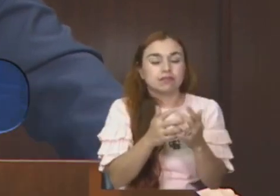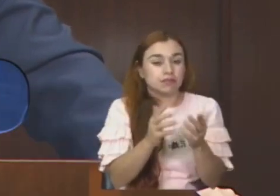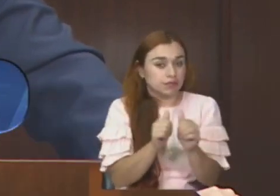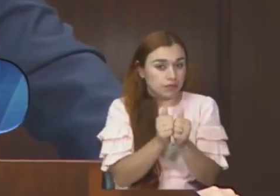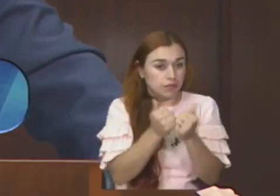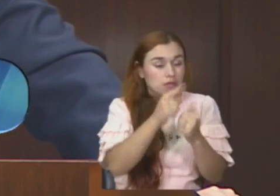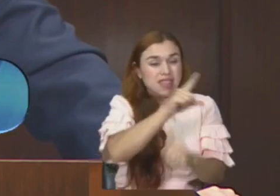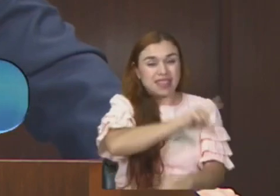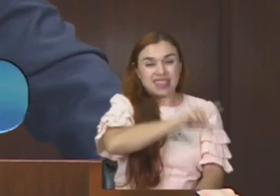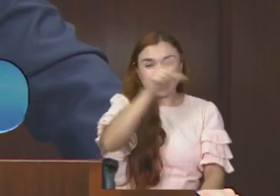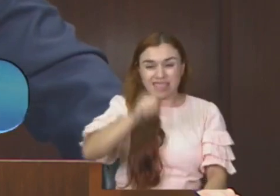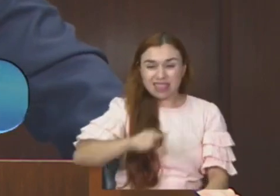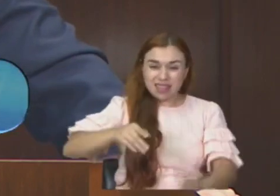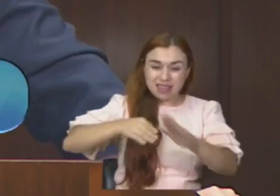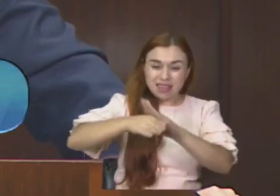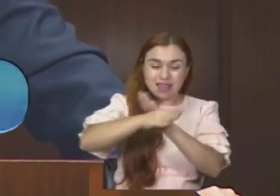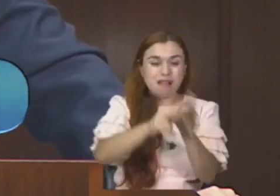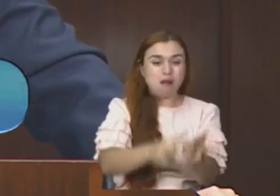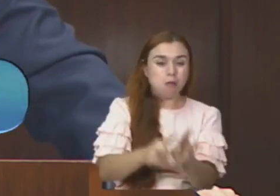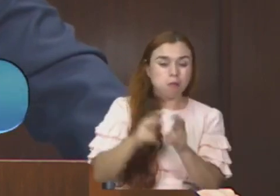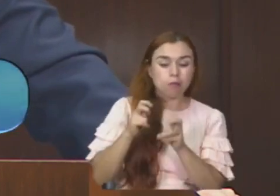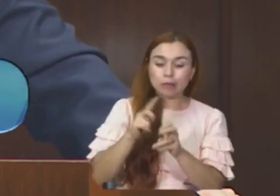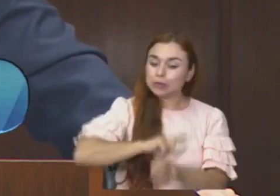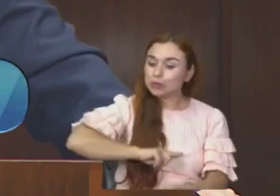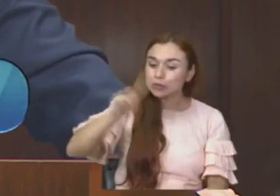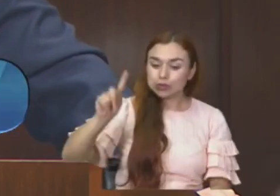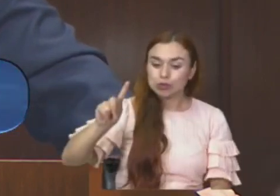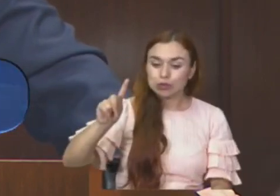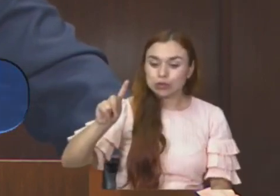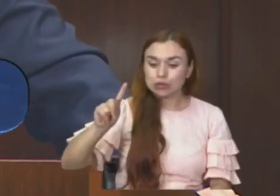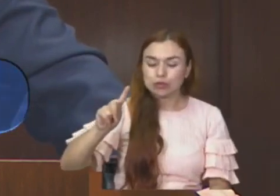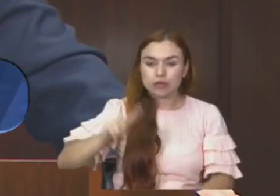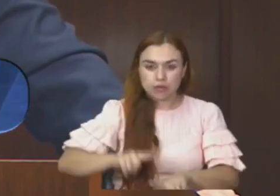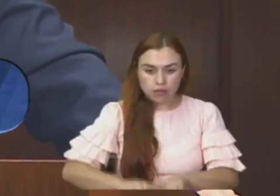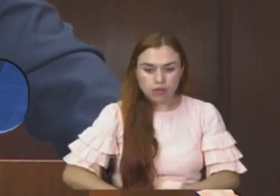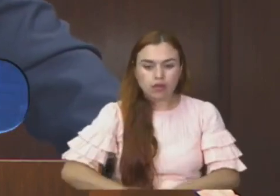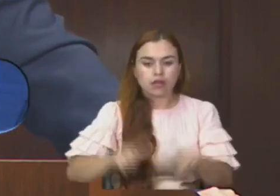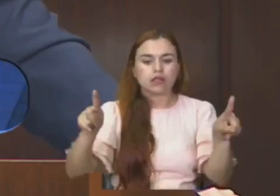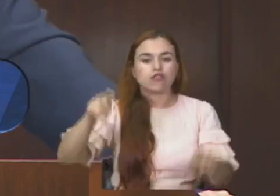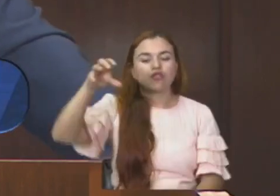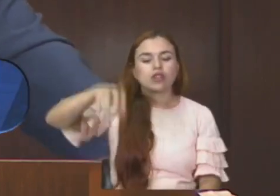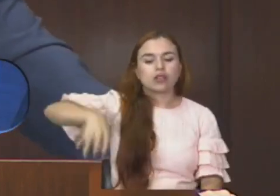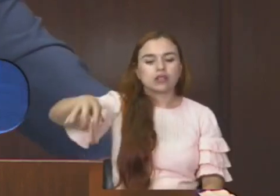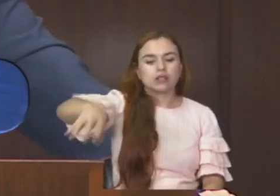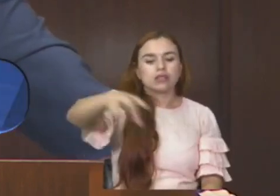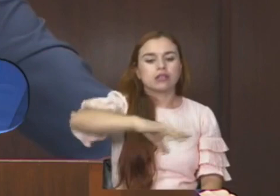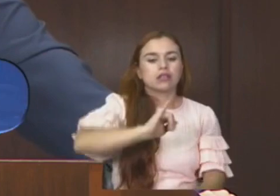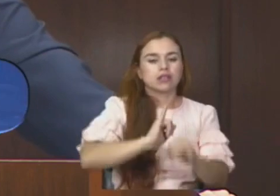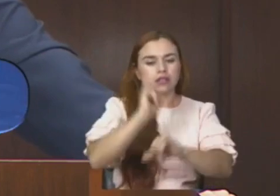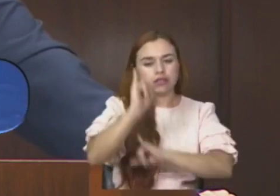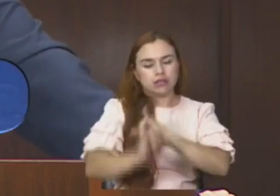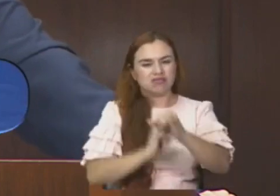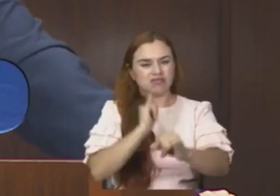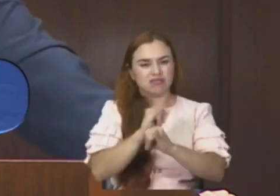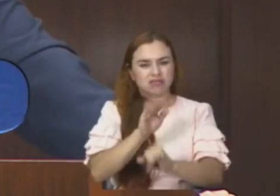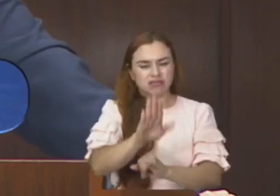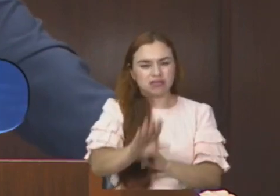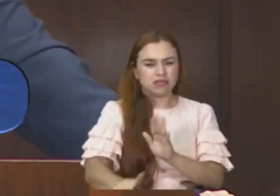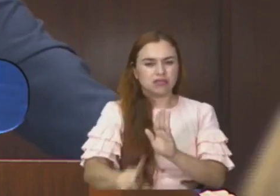territorio nacional, salvo cuando se trate de las sedes de embajadas, de conformidad con lo que disponga esta